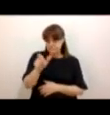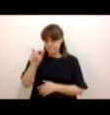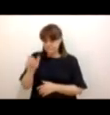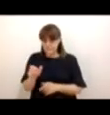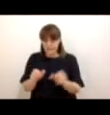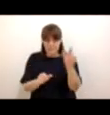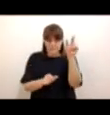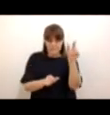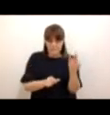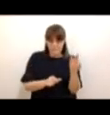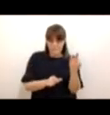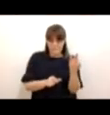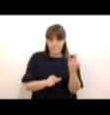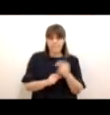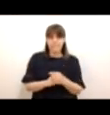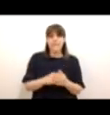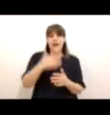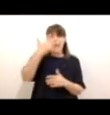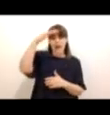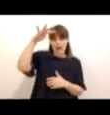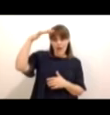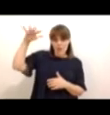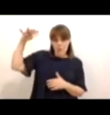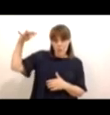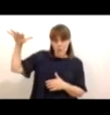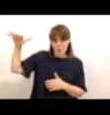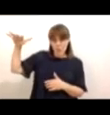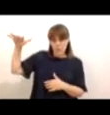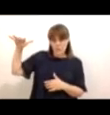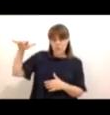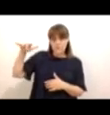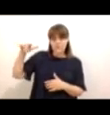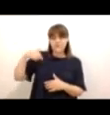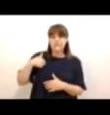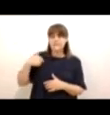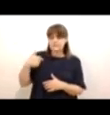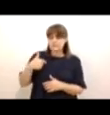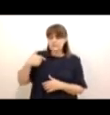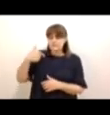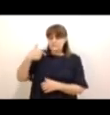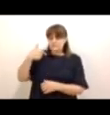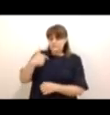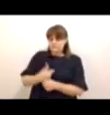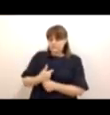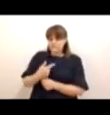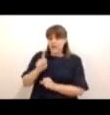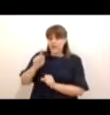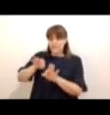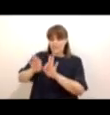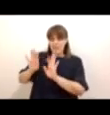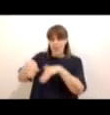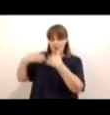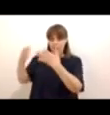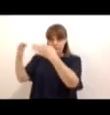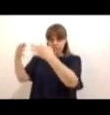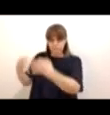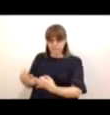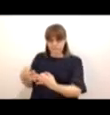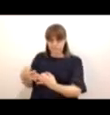barra como los adultos perciben que el trabajo en sus centros laborales ha